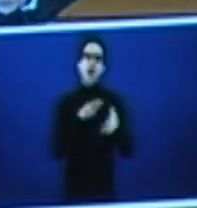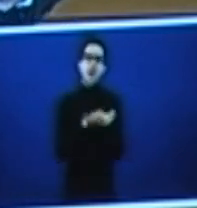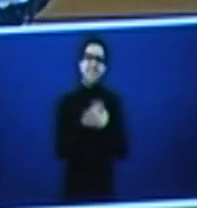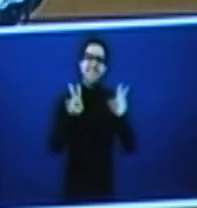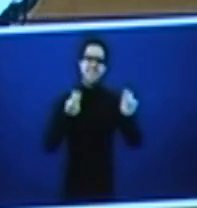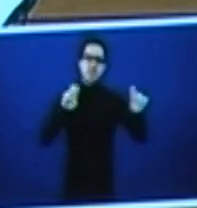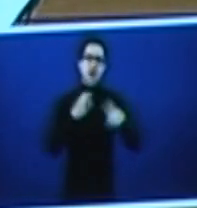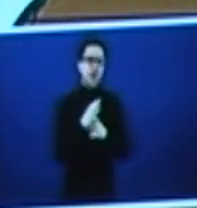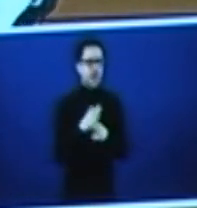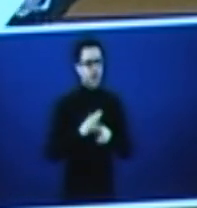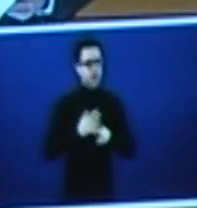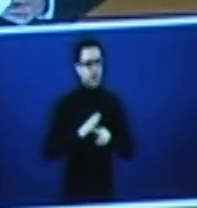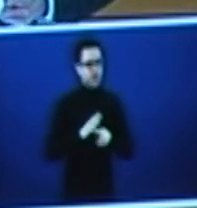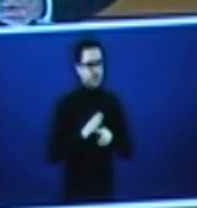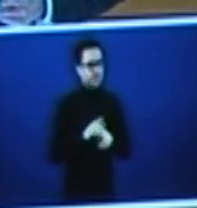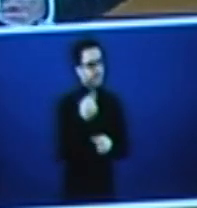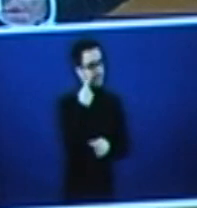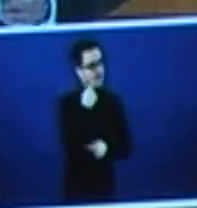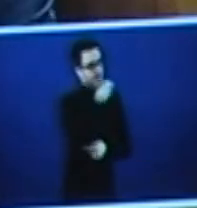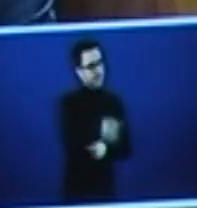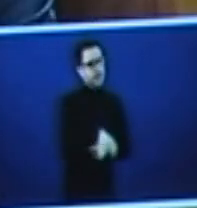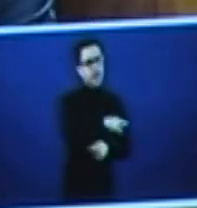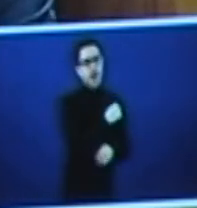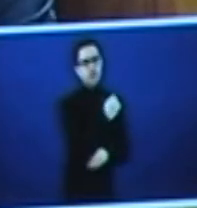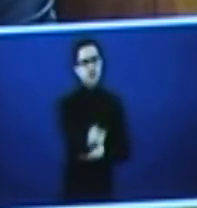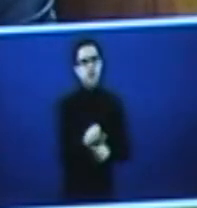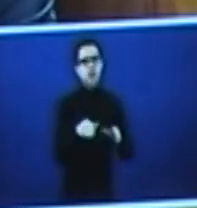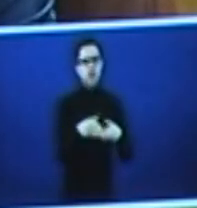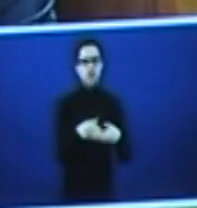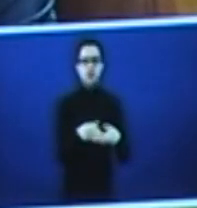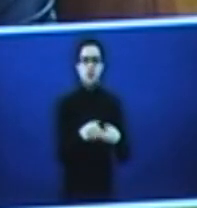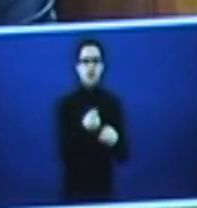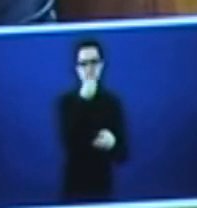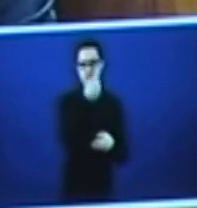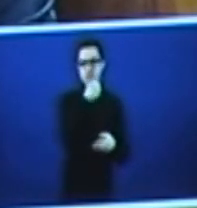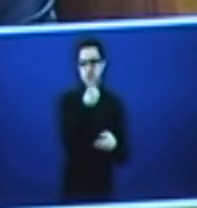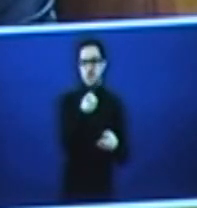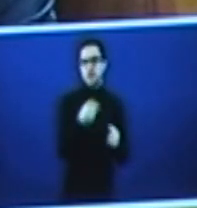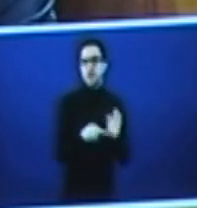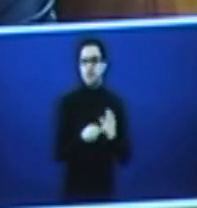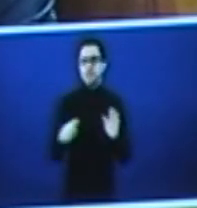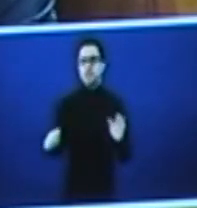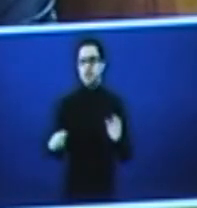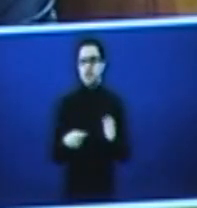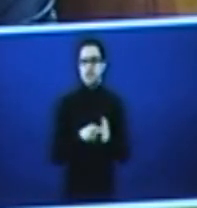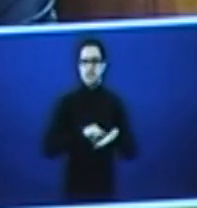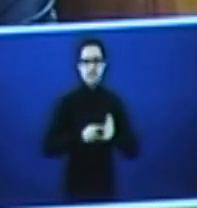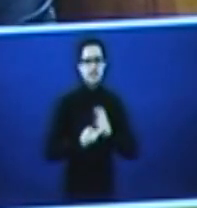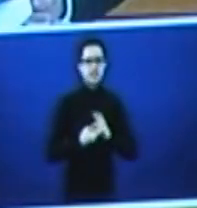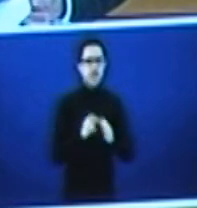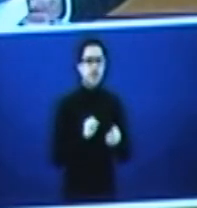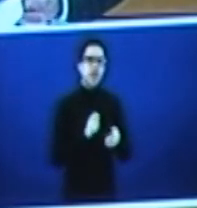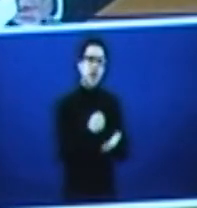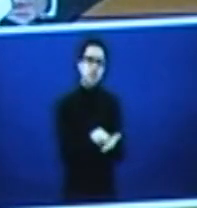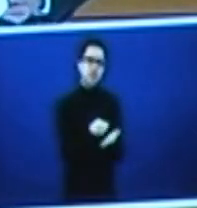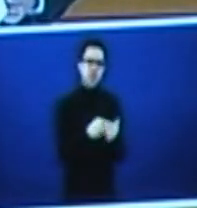señoría, cando vostede apoiaba o Partido Socialista Obrero Español, nos quedamos sin un sistema de amortización dos barcos. Agora o presidente do Goberno